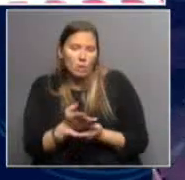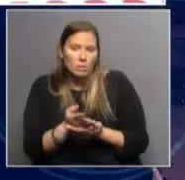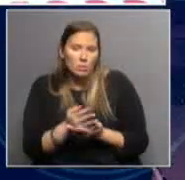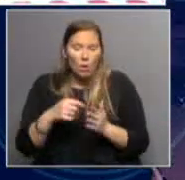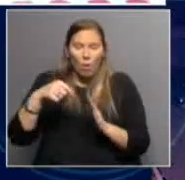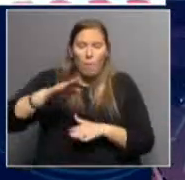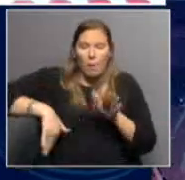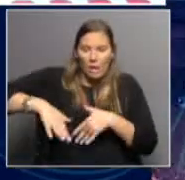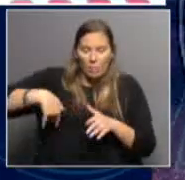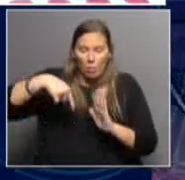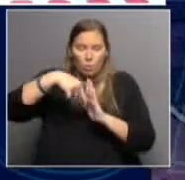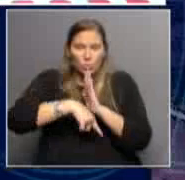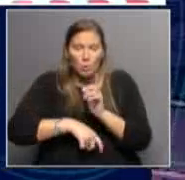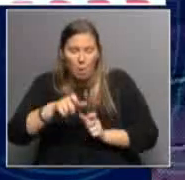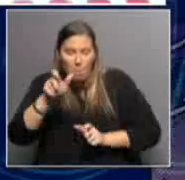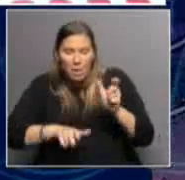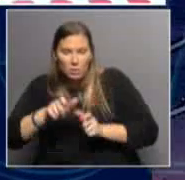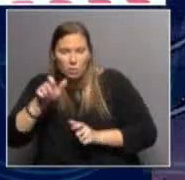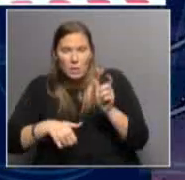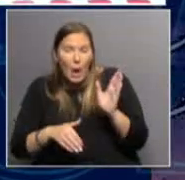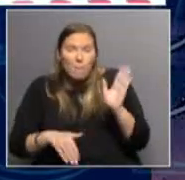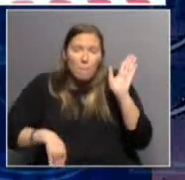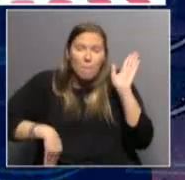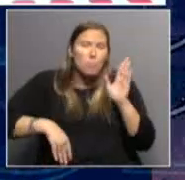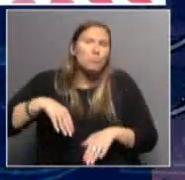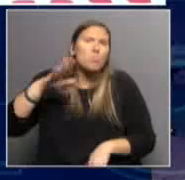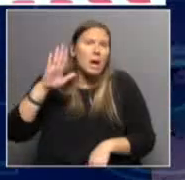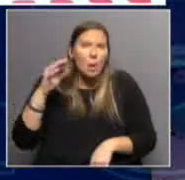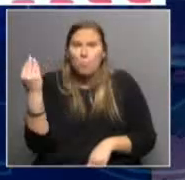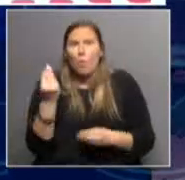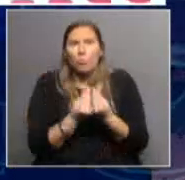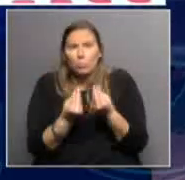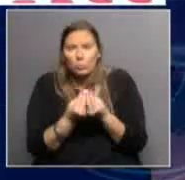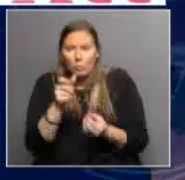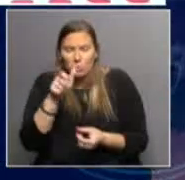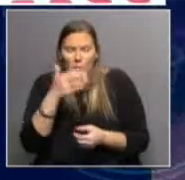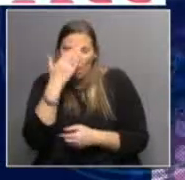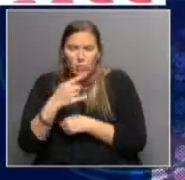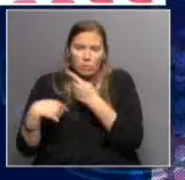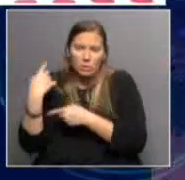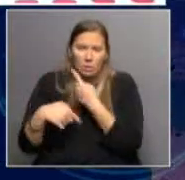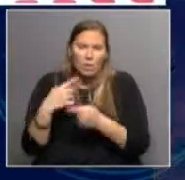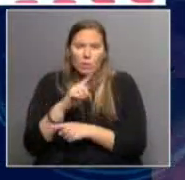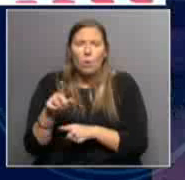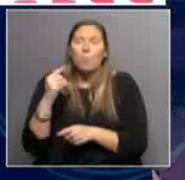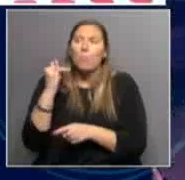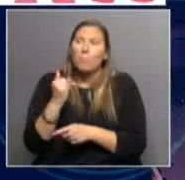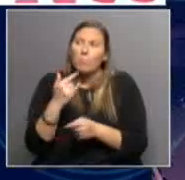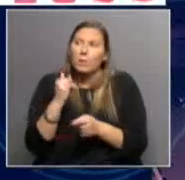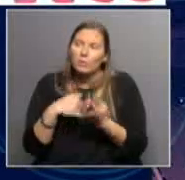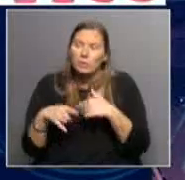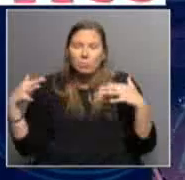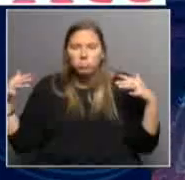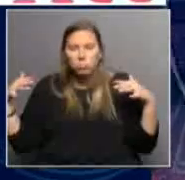Sur no tenemos una población numéricamente importante, pero tienen por lo que ha sido la movilidad de los